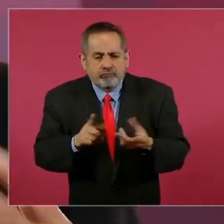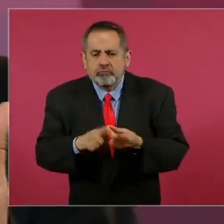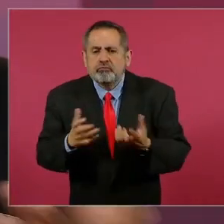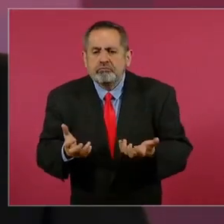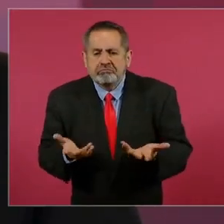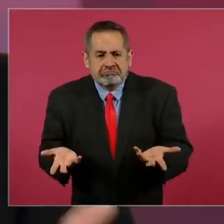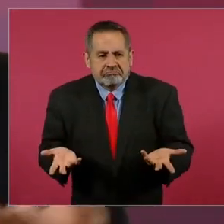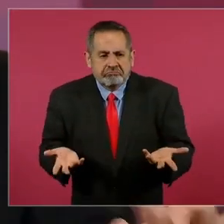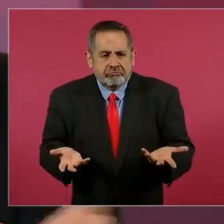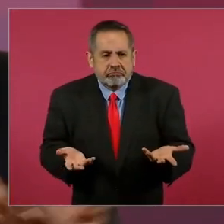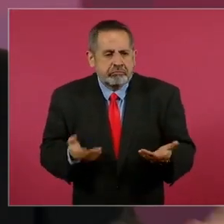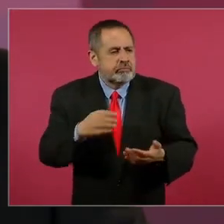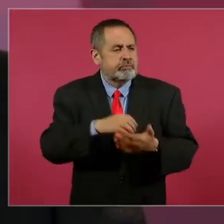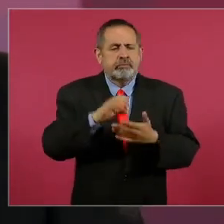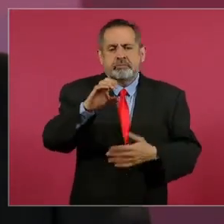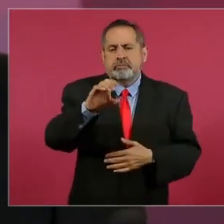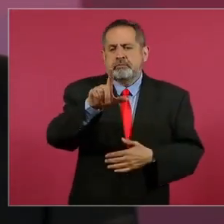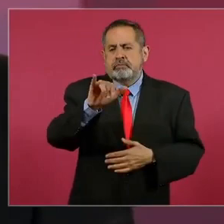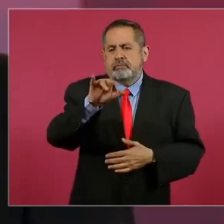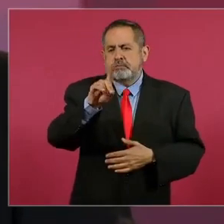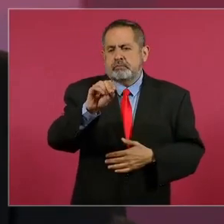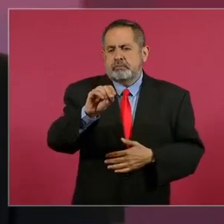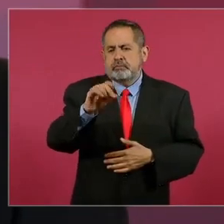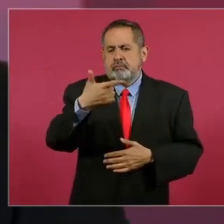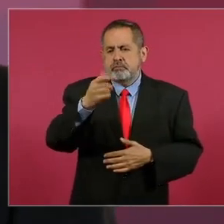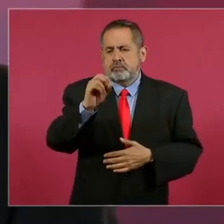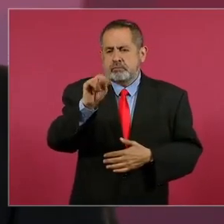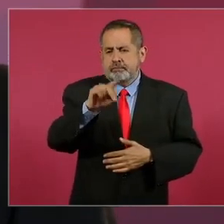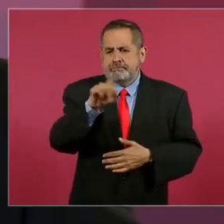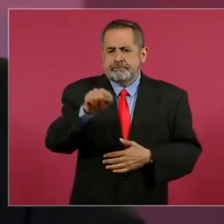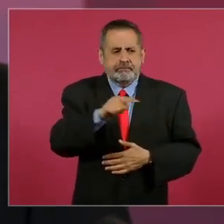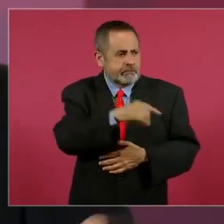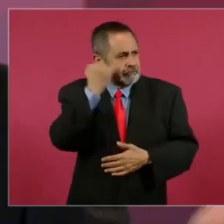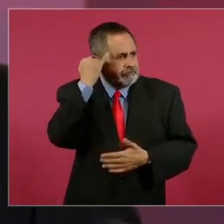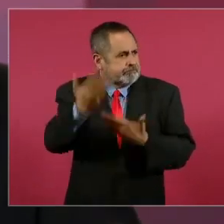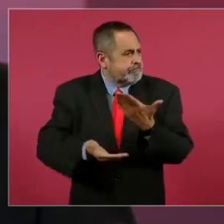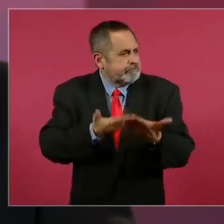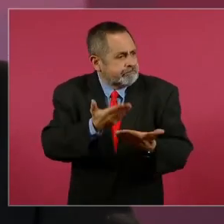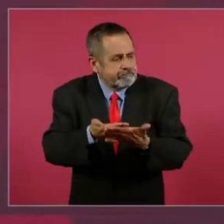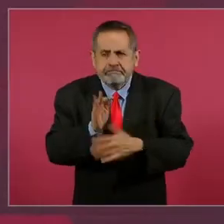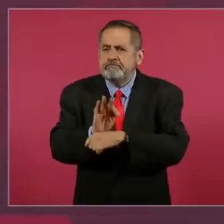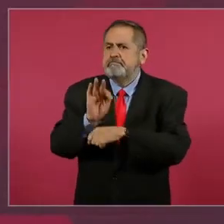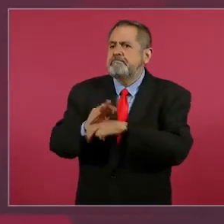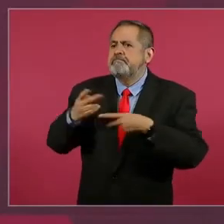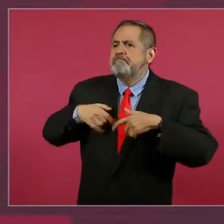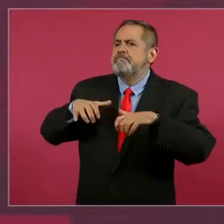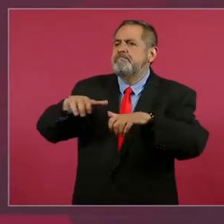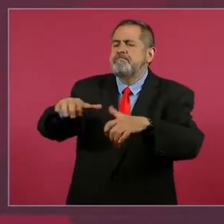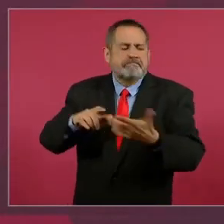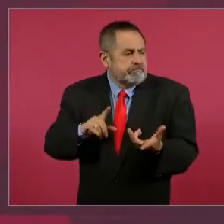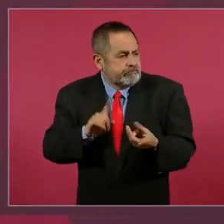¿Qué propone Claudio X González en beneficio del pueblo?